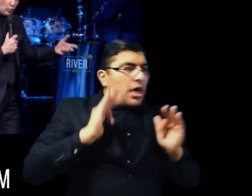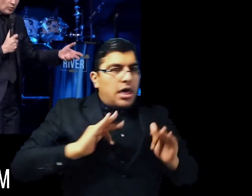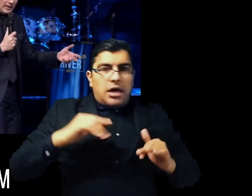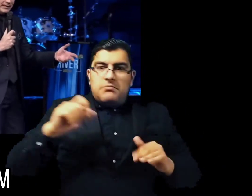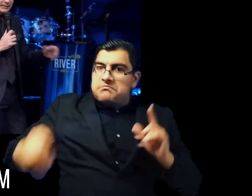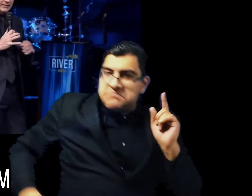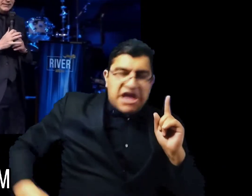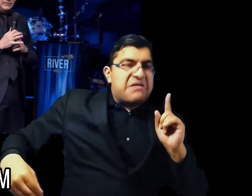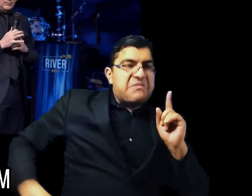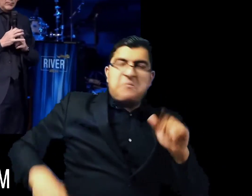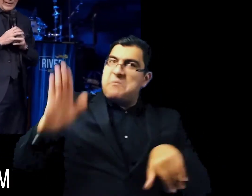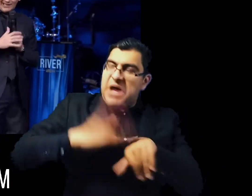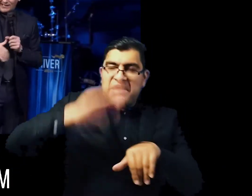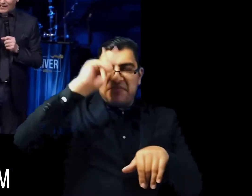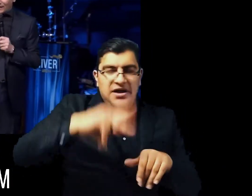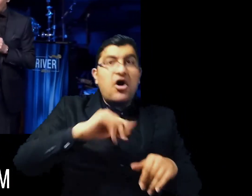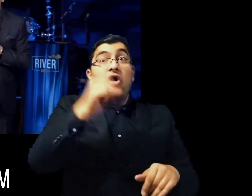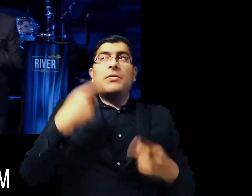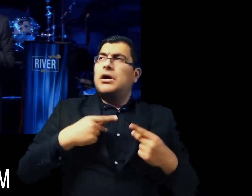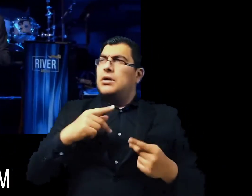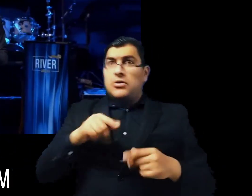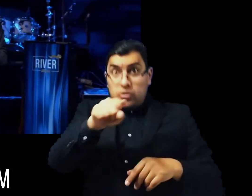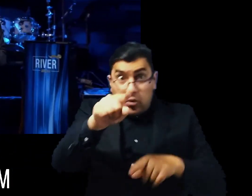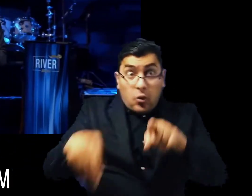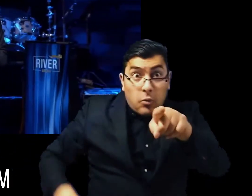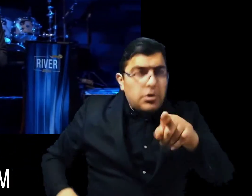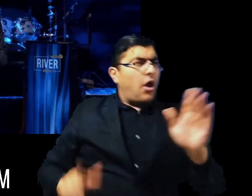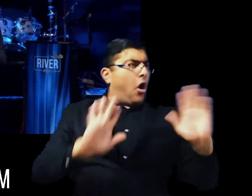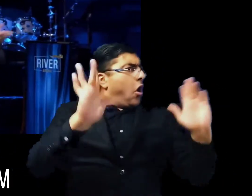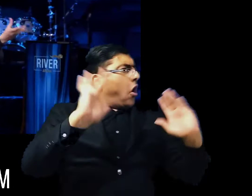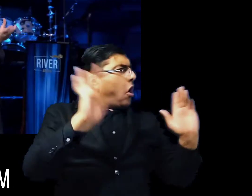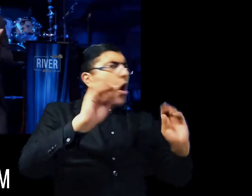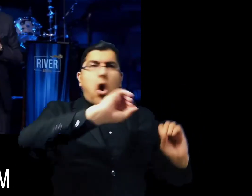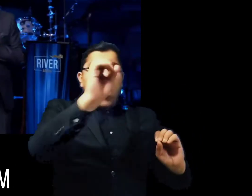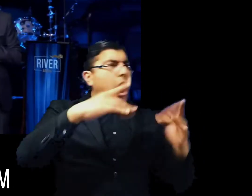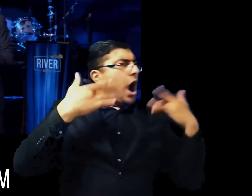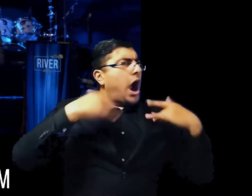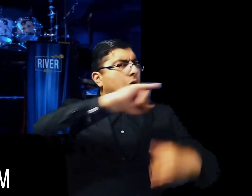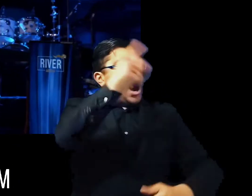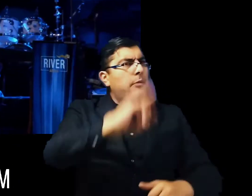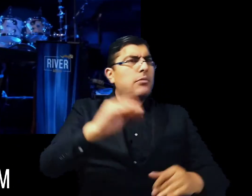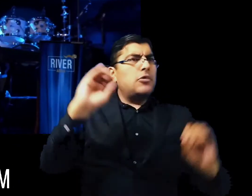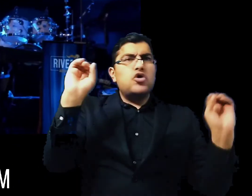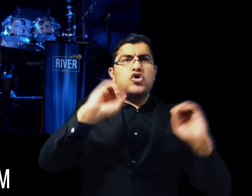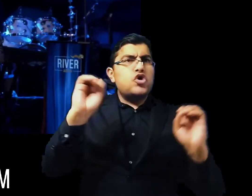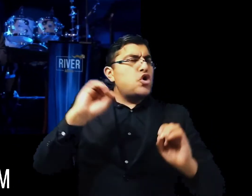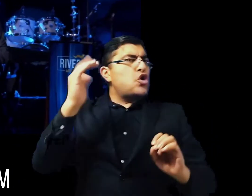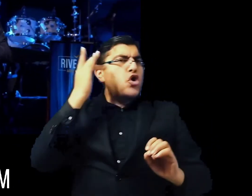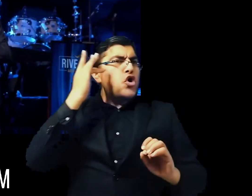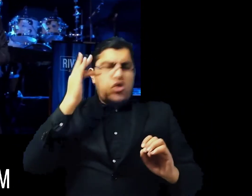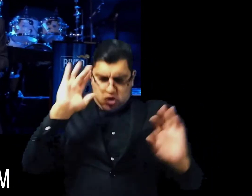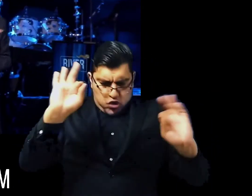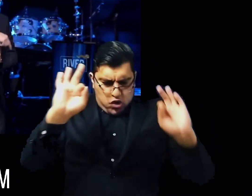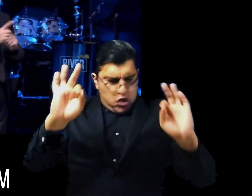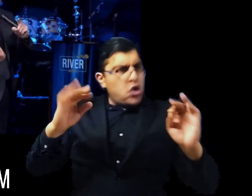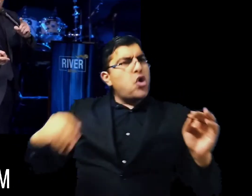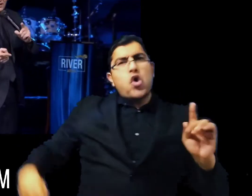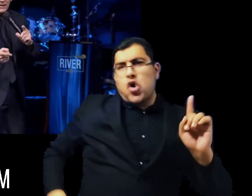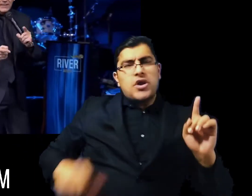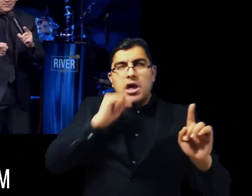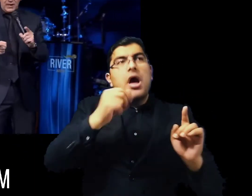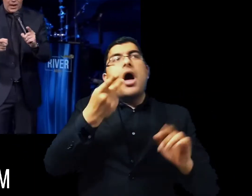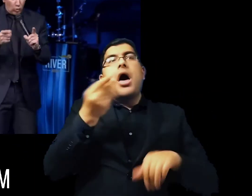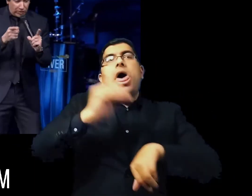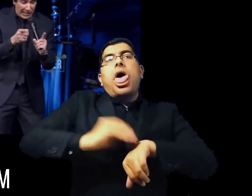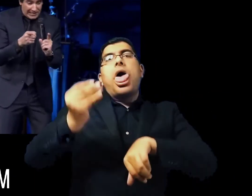niegan la culpa. Pretenden que nunca tropezaron, ingenian un plan para encubrir la mala decisión, una mentira lleva a la